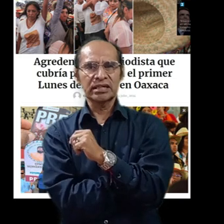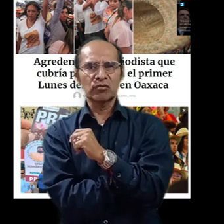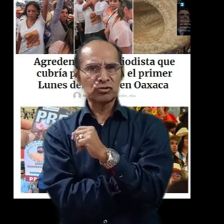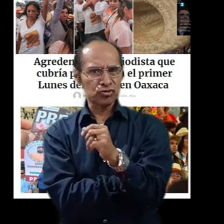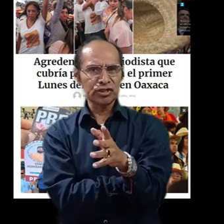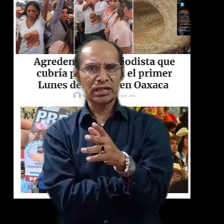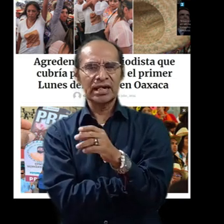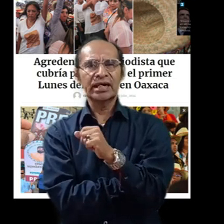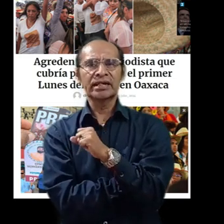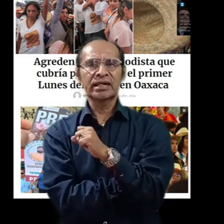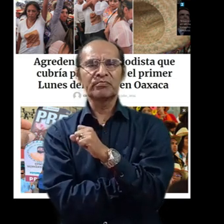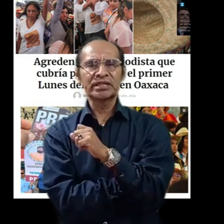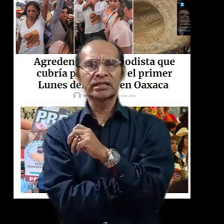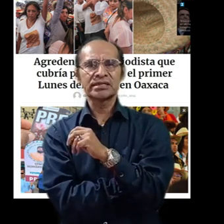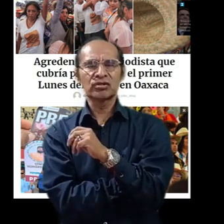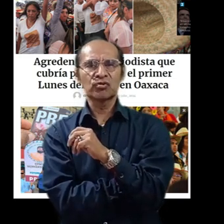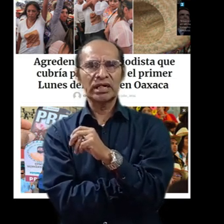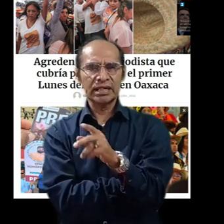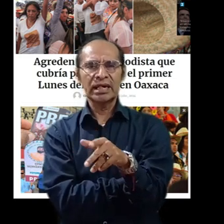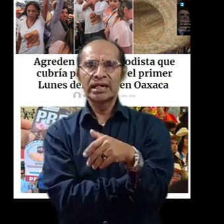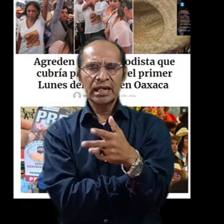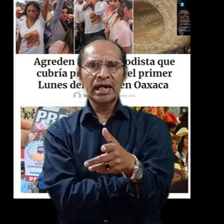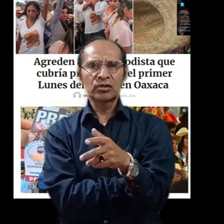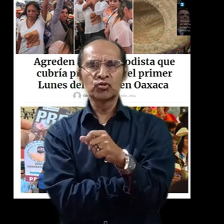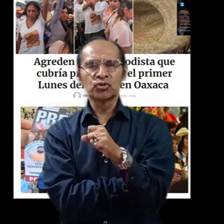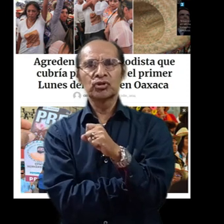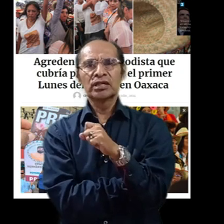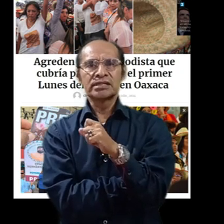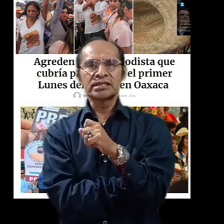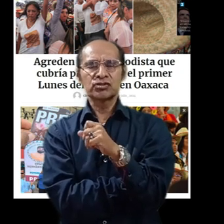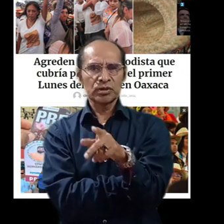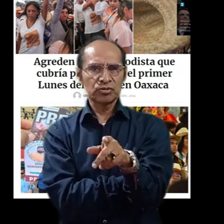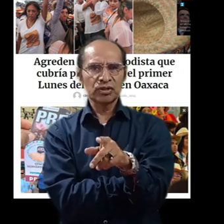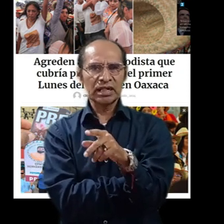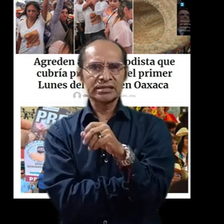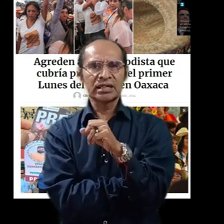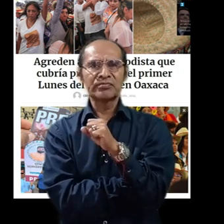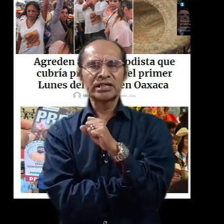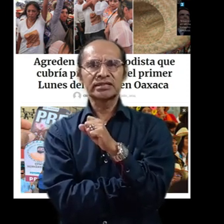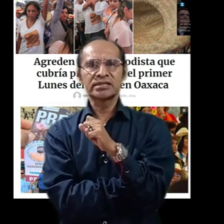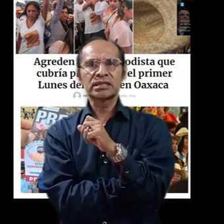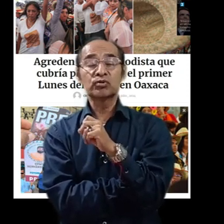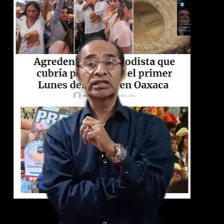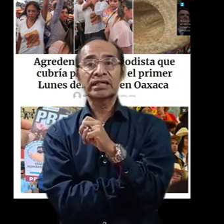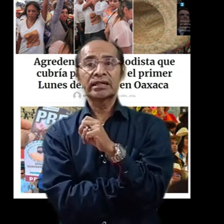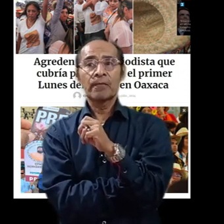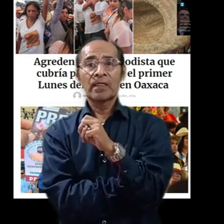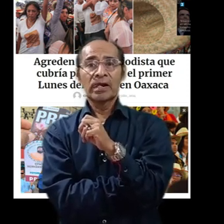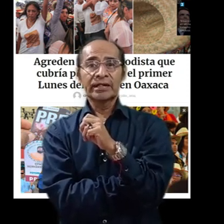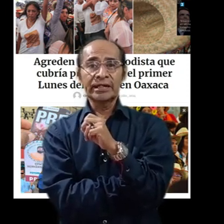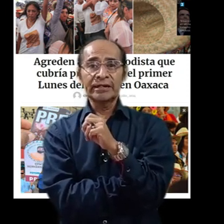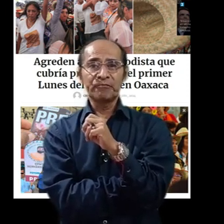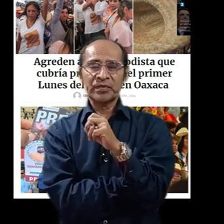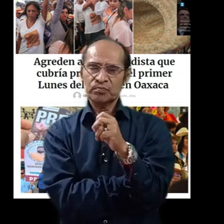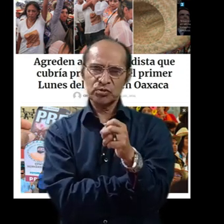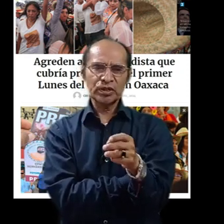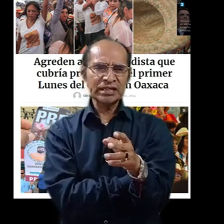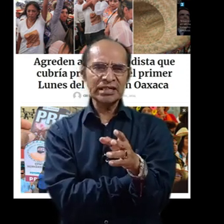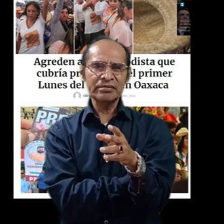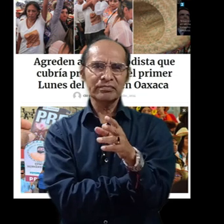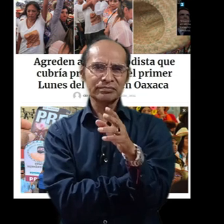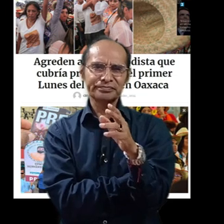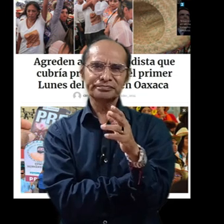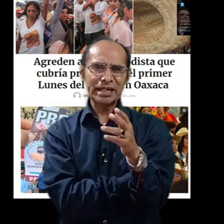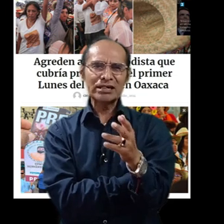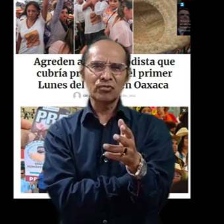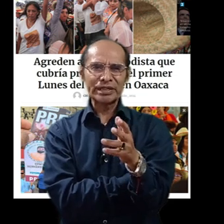a las que cuando estoy en la en la capital del estado de Oaxaca acudo sí sobre todo a las del gabinete de seguridad que pues por